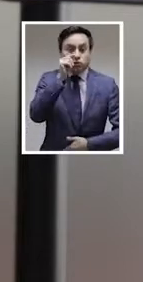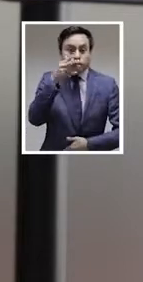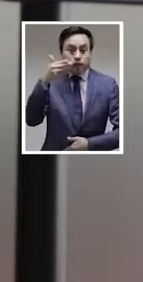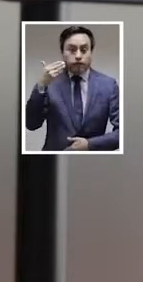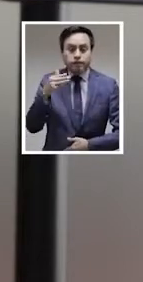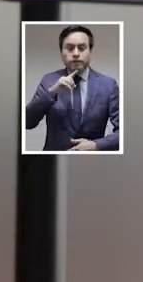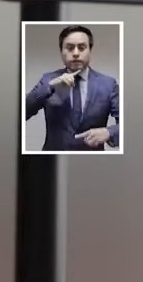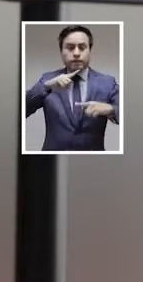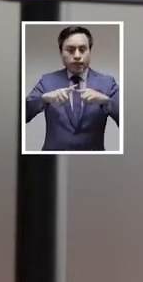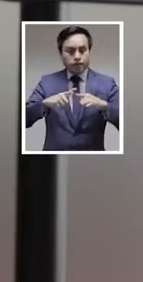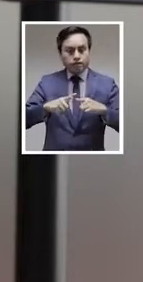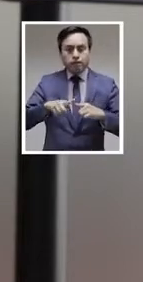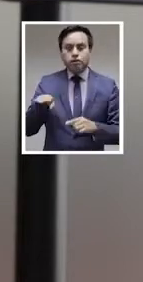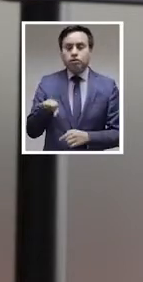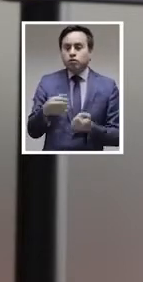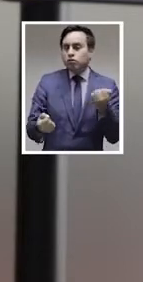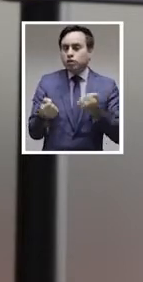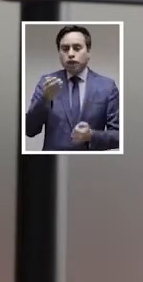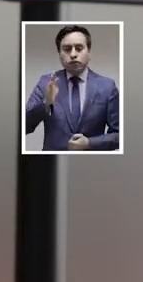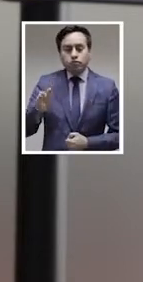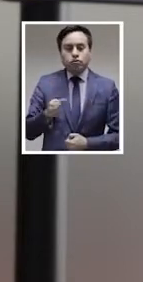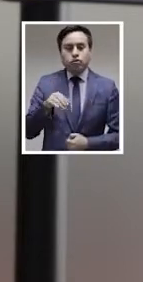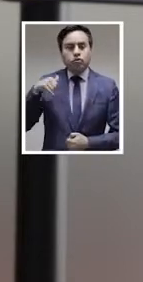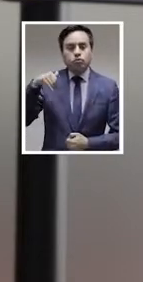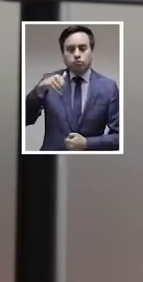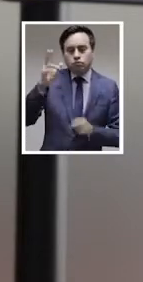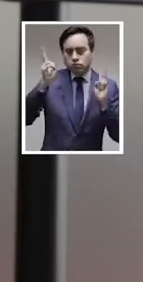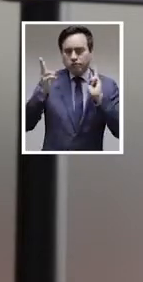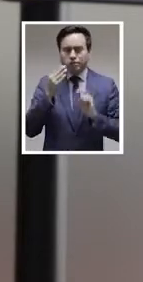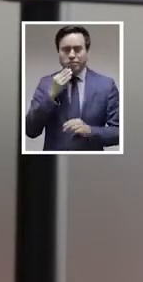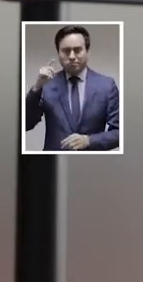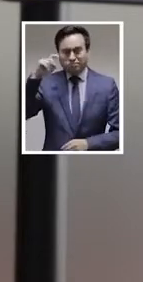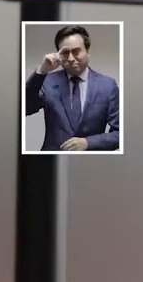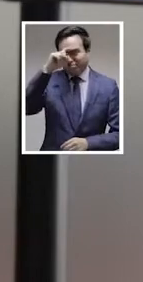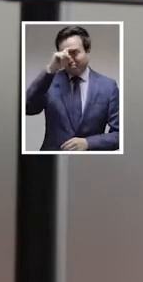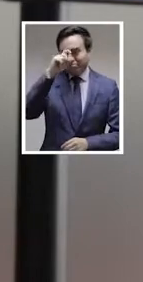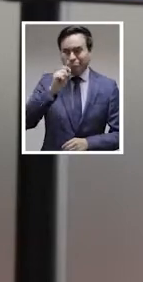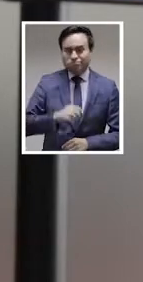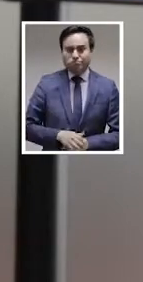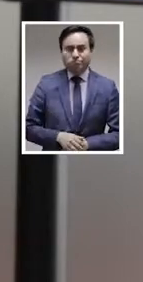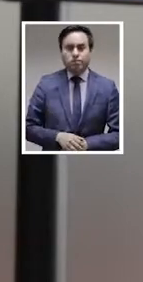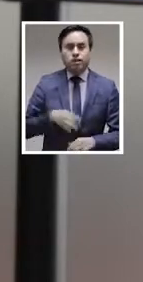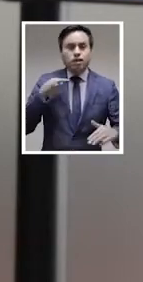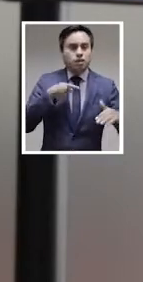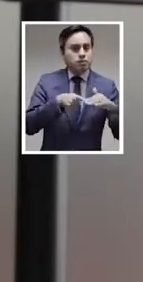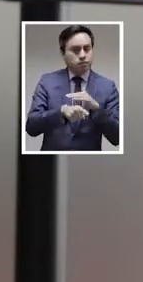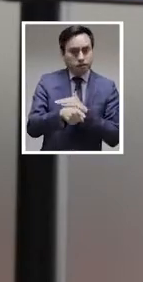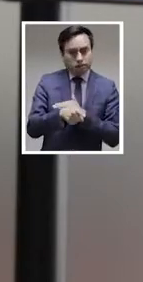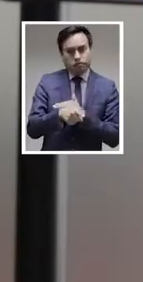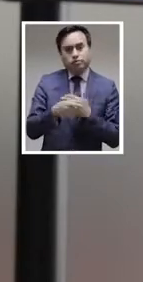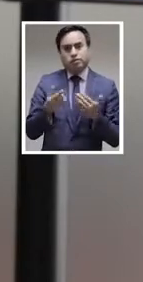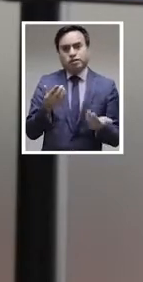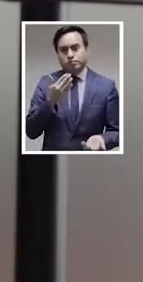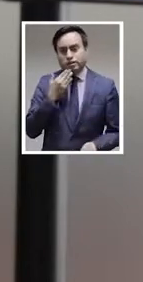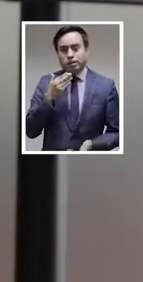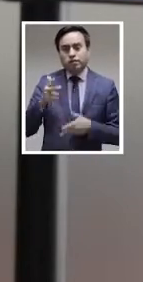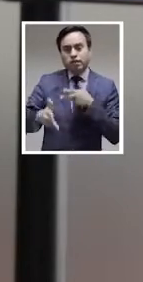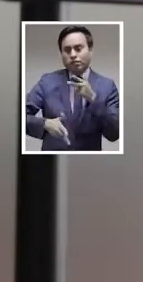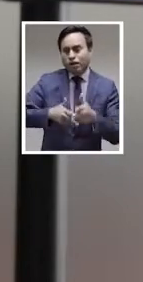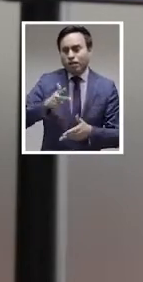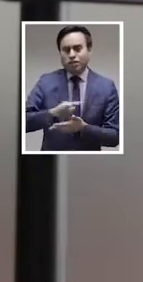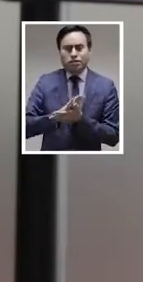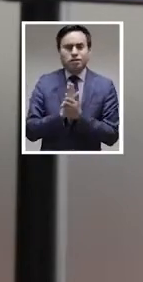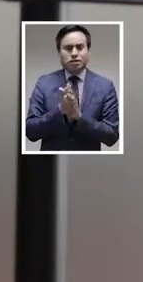los taxis han seguido funcionando, los buses también con muchas dificultades, el metro como ha podido, los